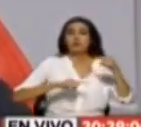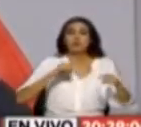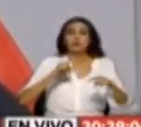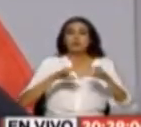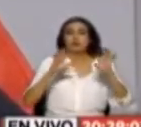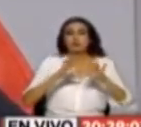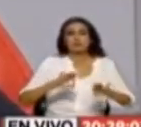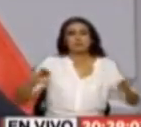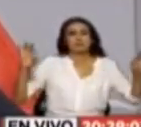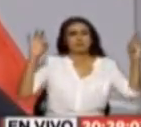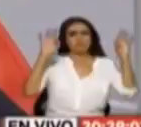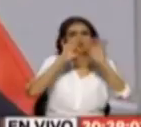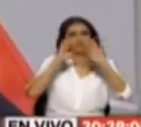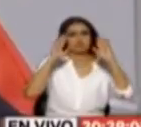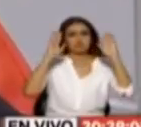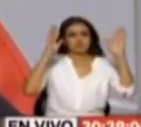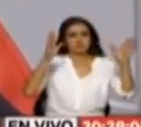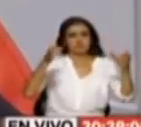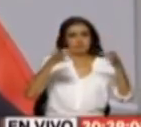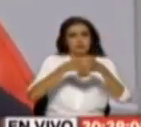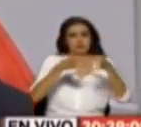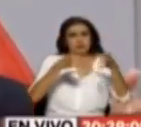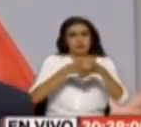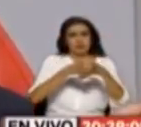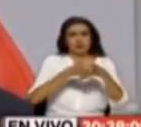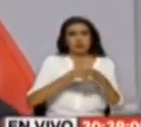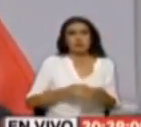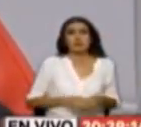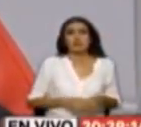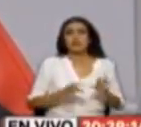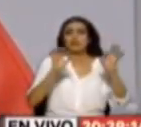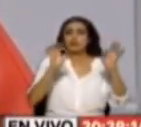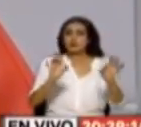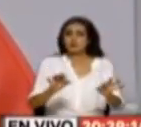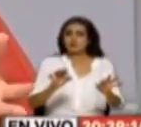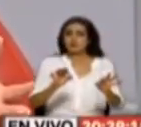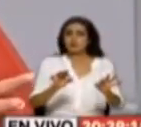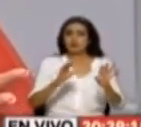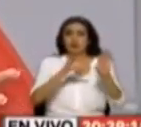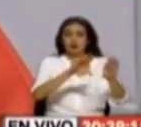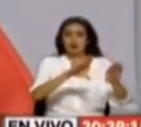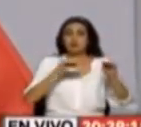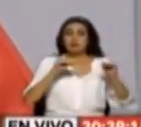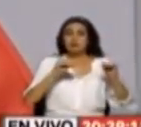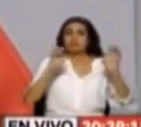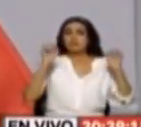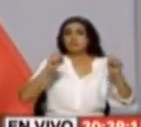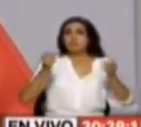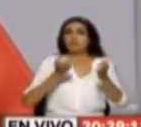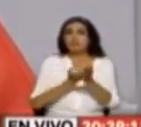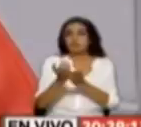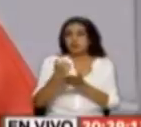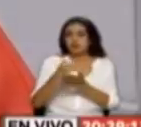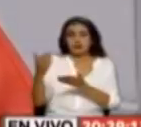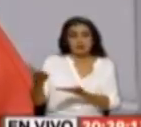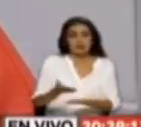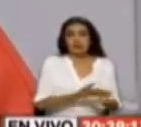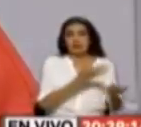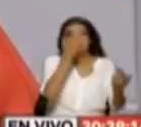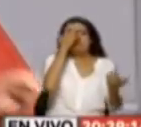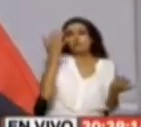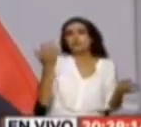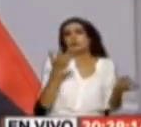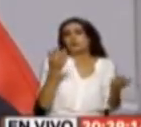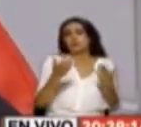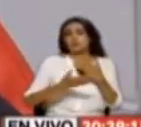fuente primaria de información para nutrir las políticas públicas, es precisamente acceso a crédito. Necesitamos facilidades para aquello.